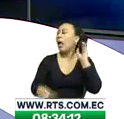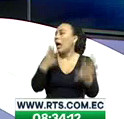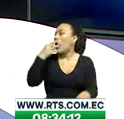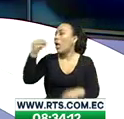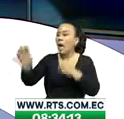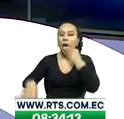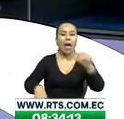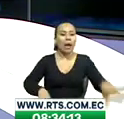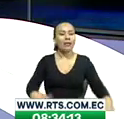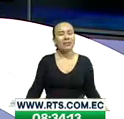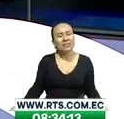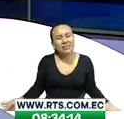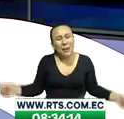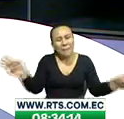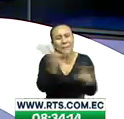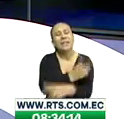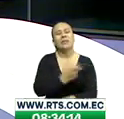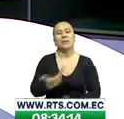pasa